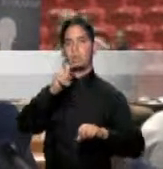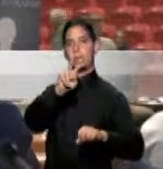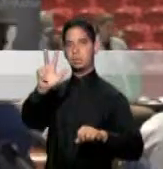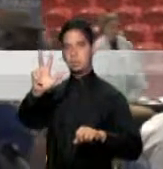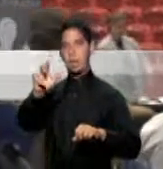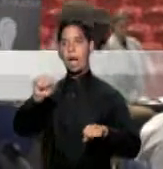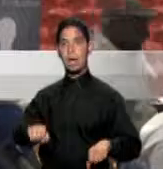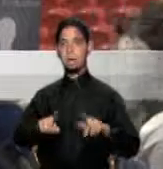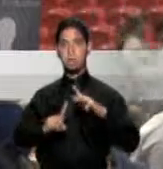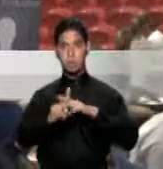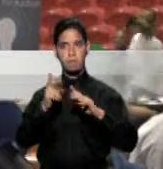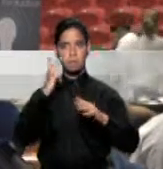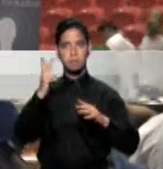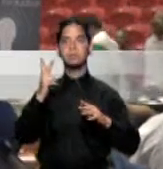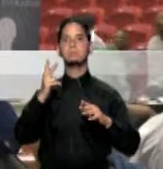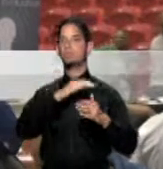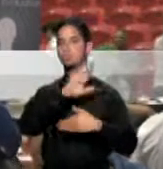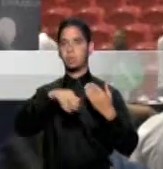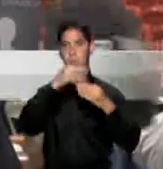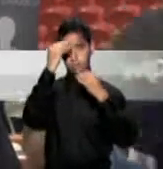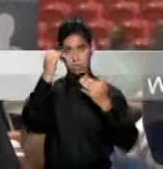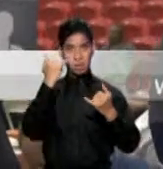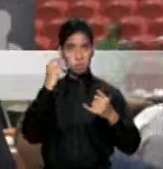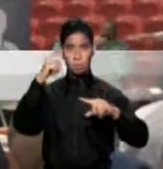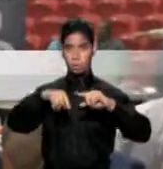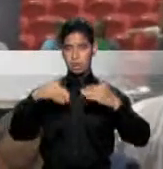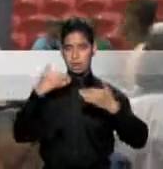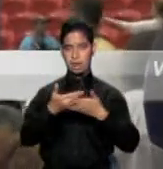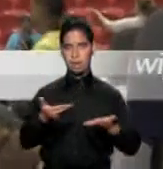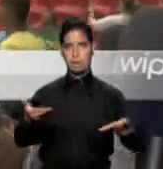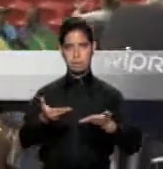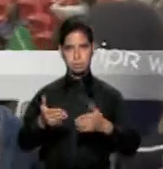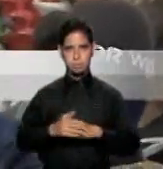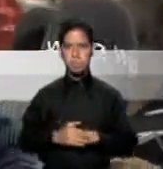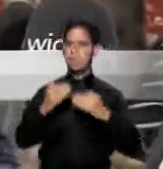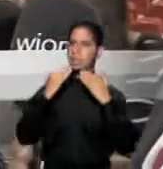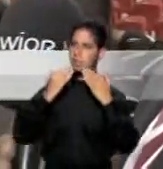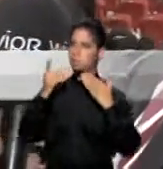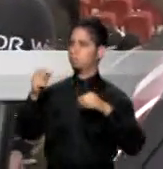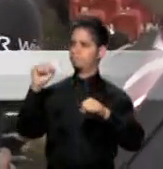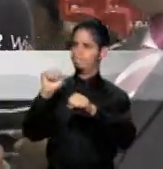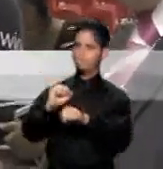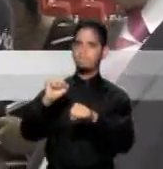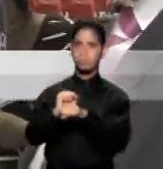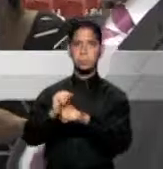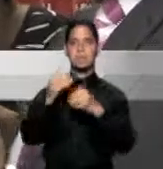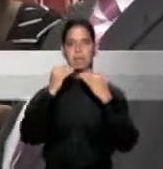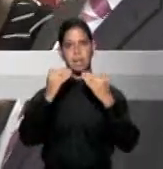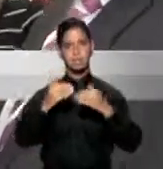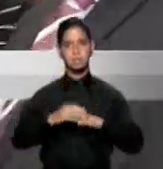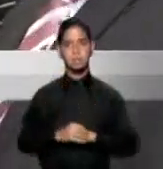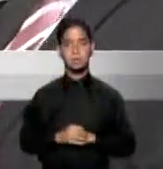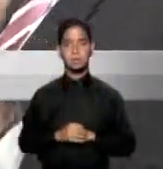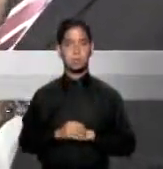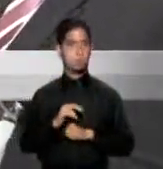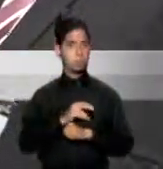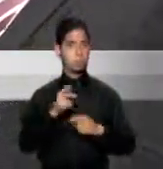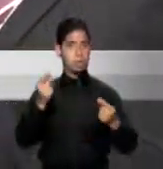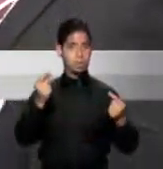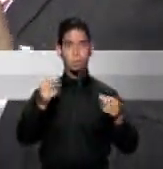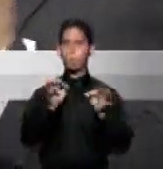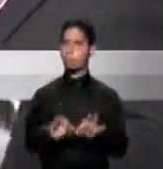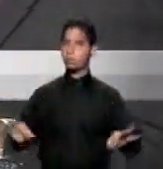de esta actividad, o pueden ir a un proveedor privado, que hay bastante, hay acceso para los que tenemos plan comercial de vacunar. Y si no, tenemos